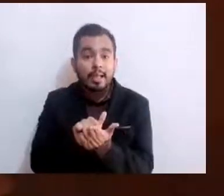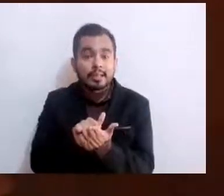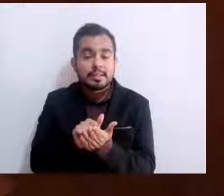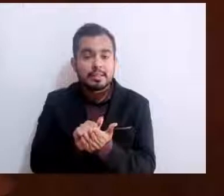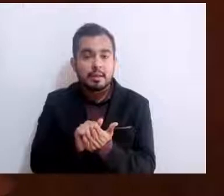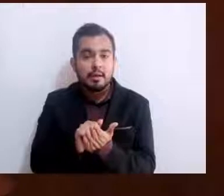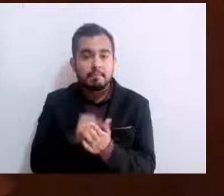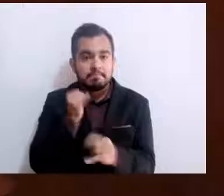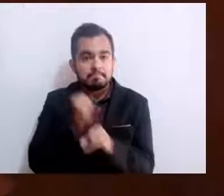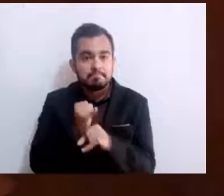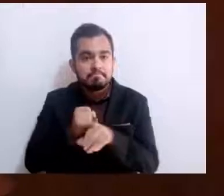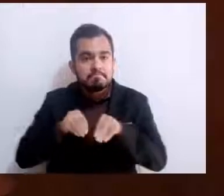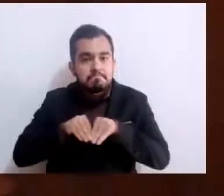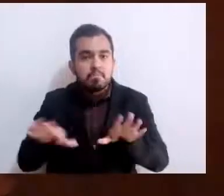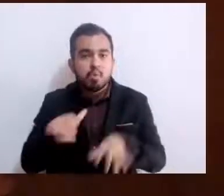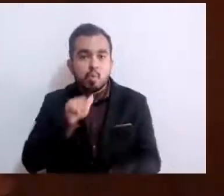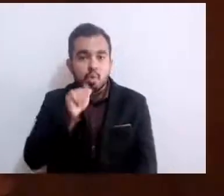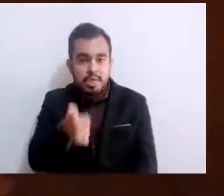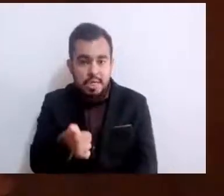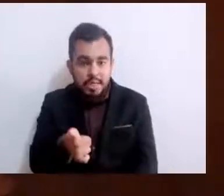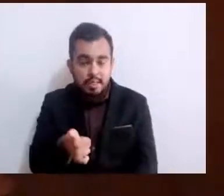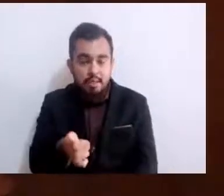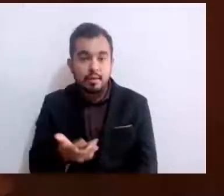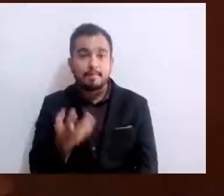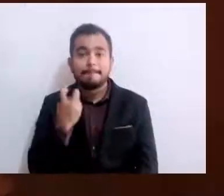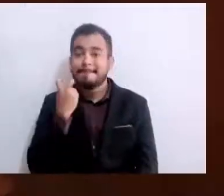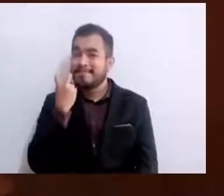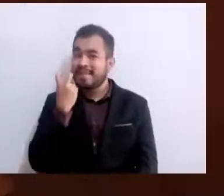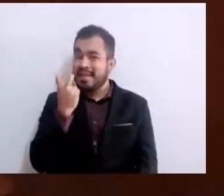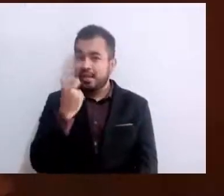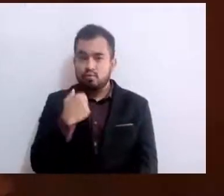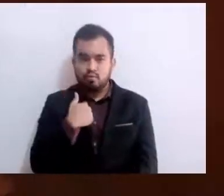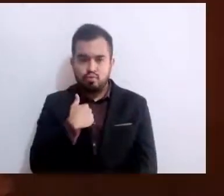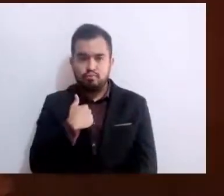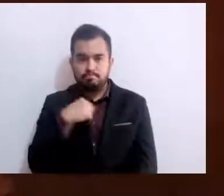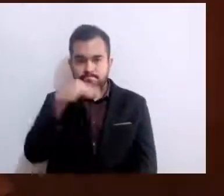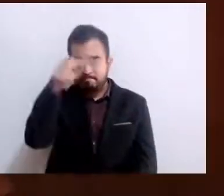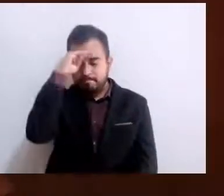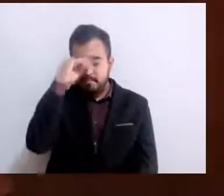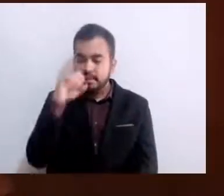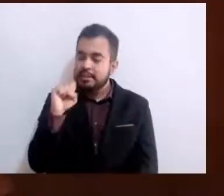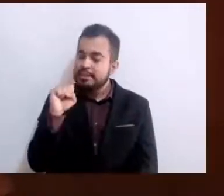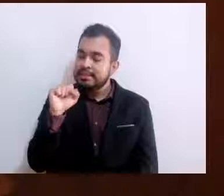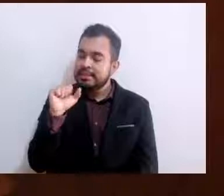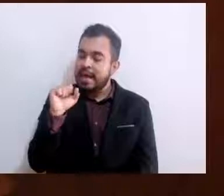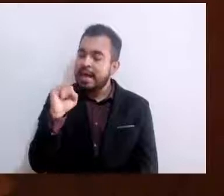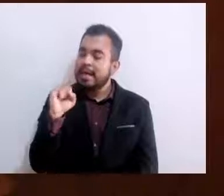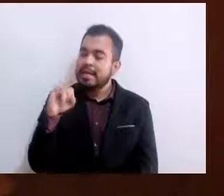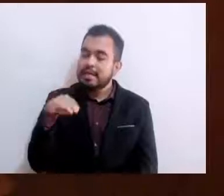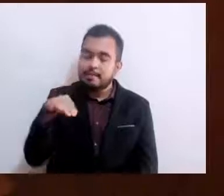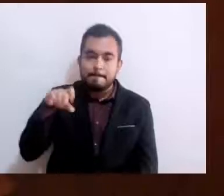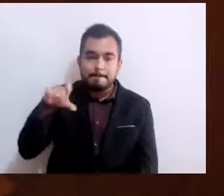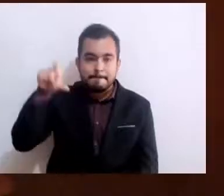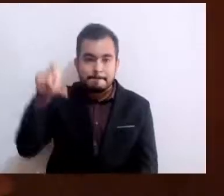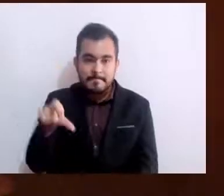y en ese sentido el SAIMEX